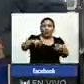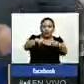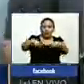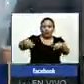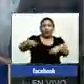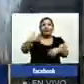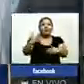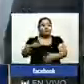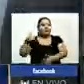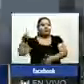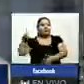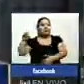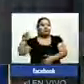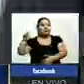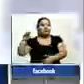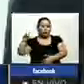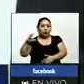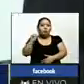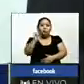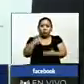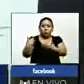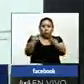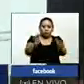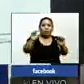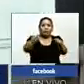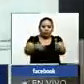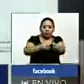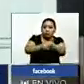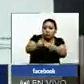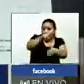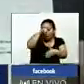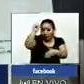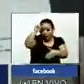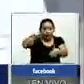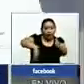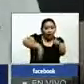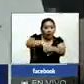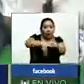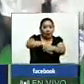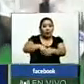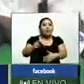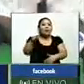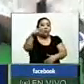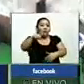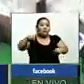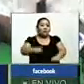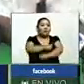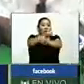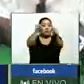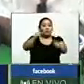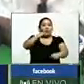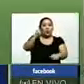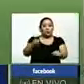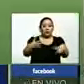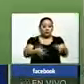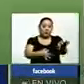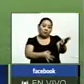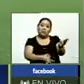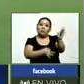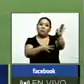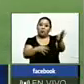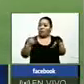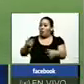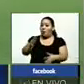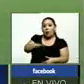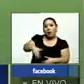fue entregado y podrá utilizarse para el Apertura 2019. Y es que la mañana de este jueves fue entregado el recinto por las